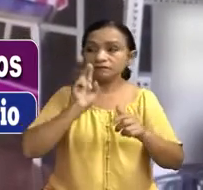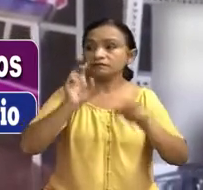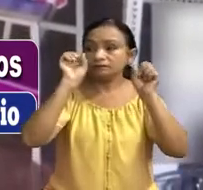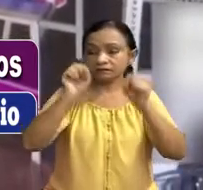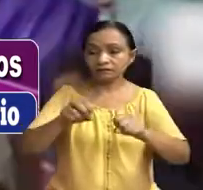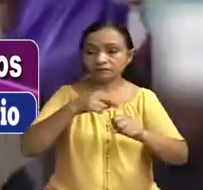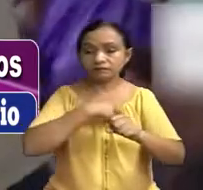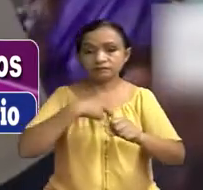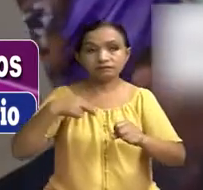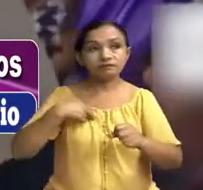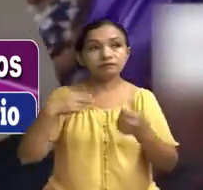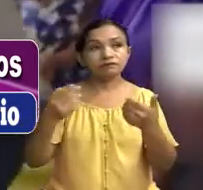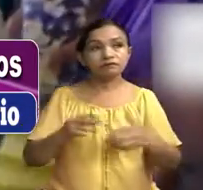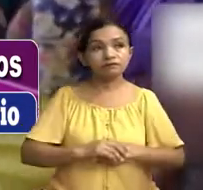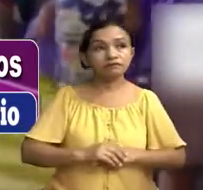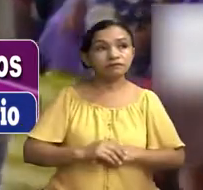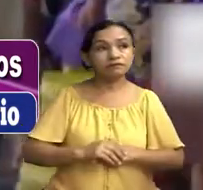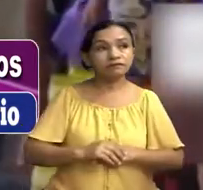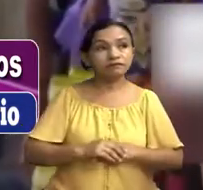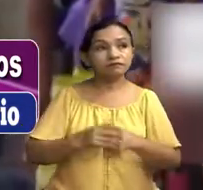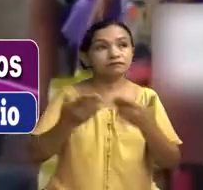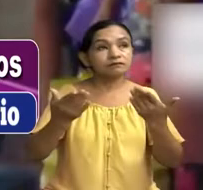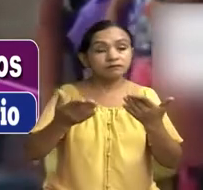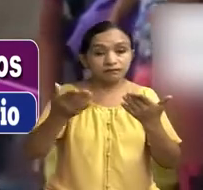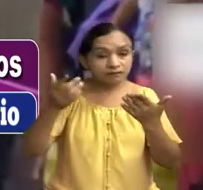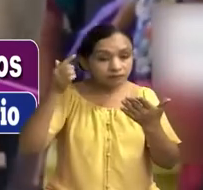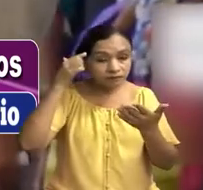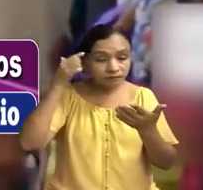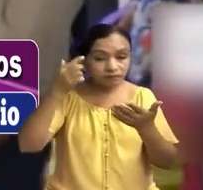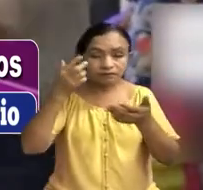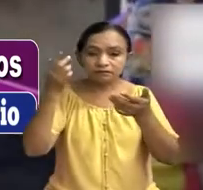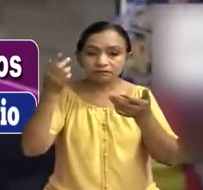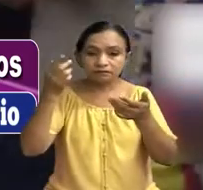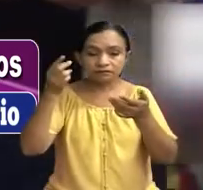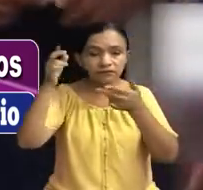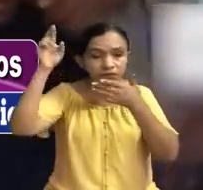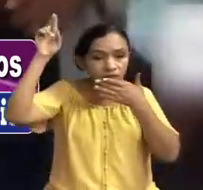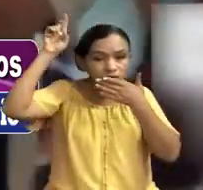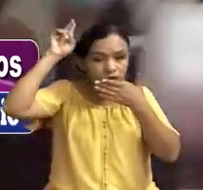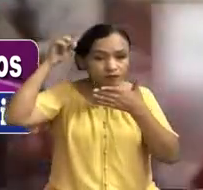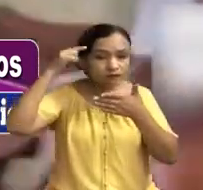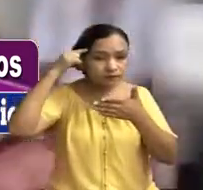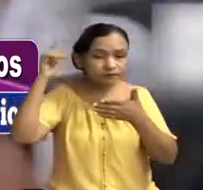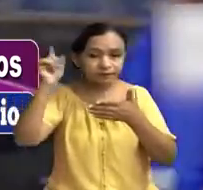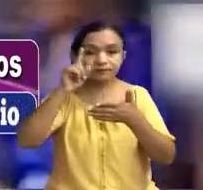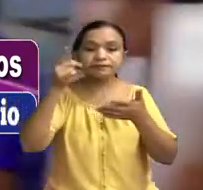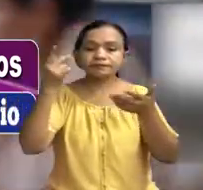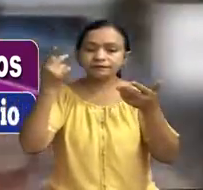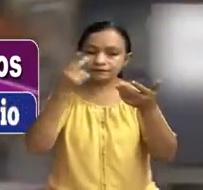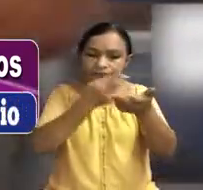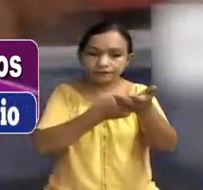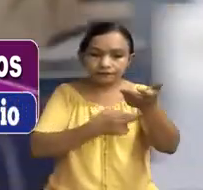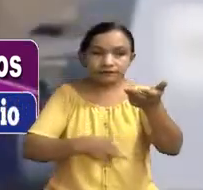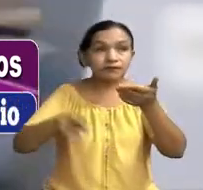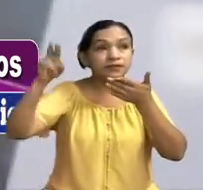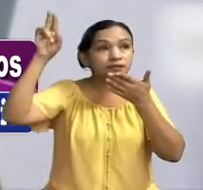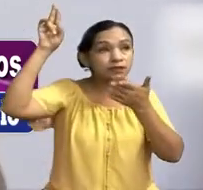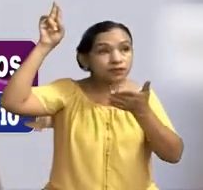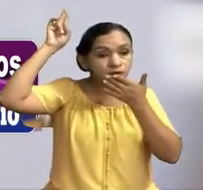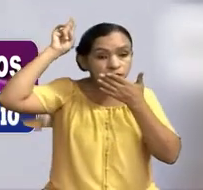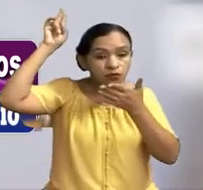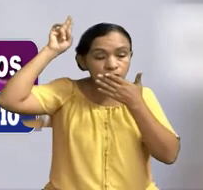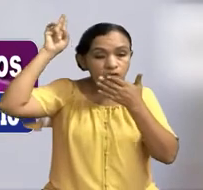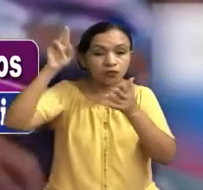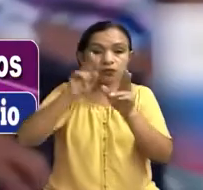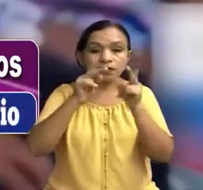somos puramente indígenas, pero tenemos sangre indígena. Claro. Y ahí está nuestra. Nosotros somos bondadosos, somos